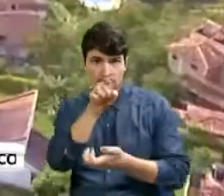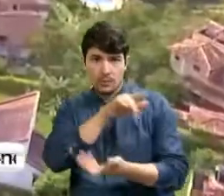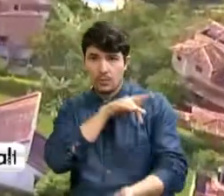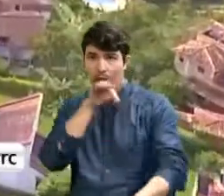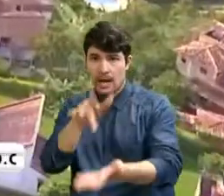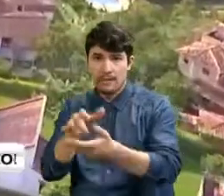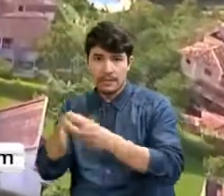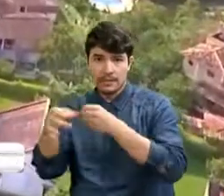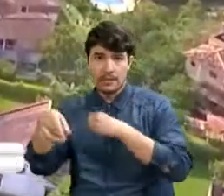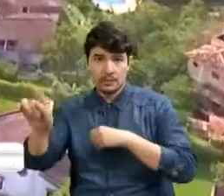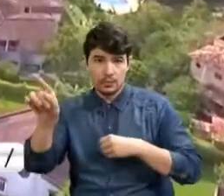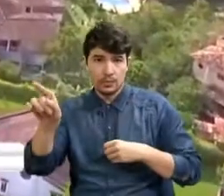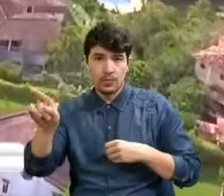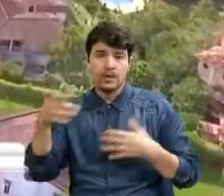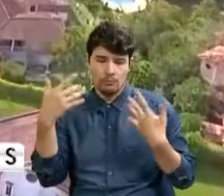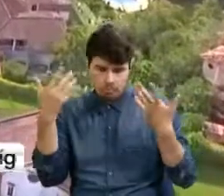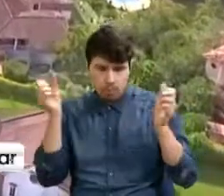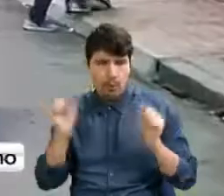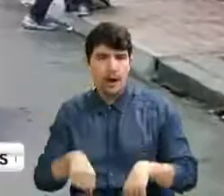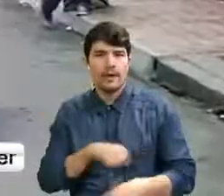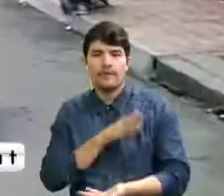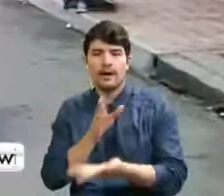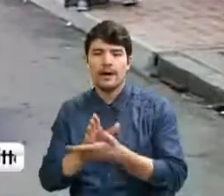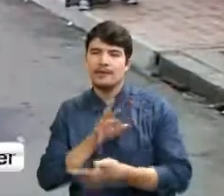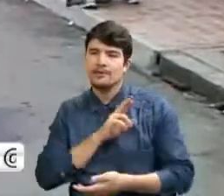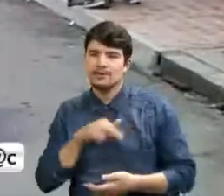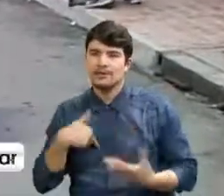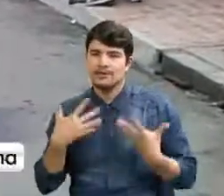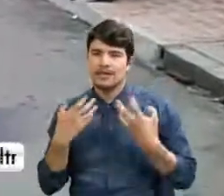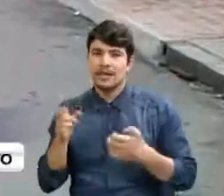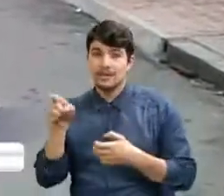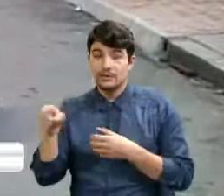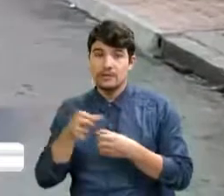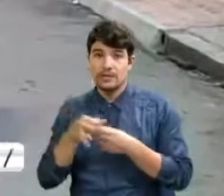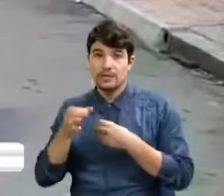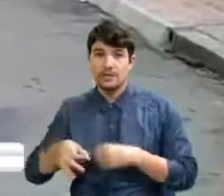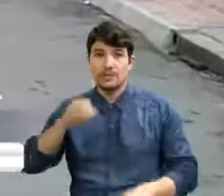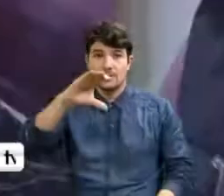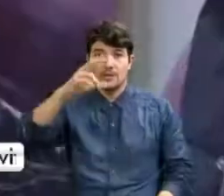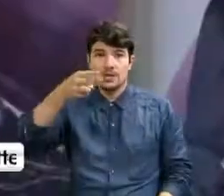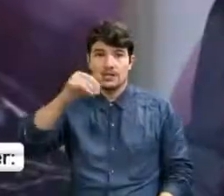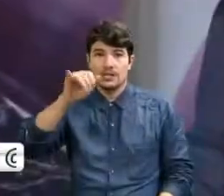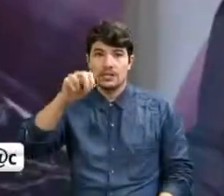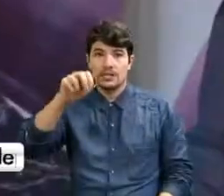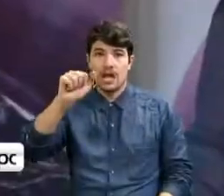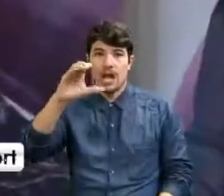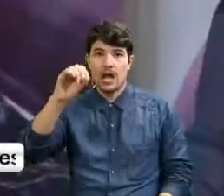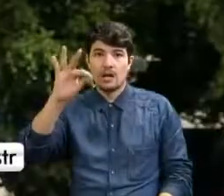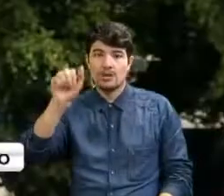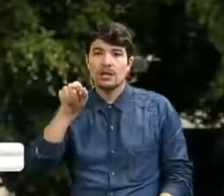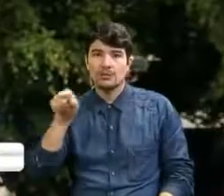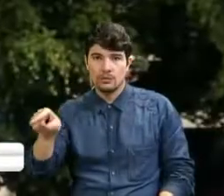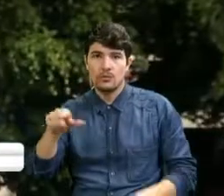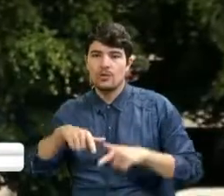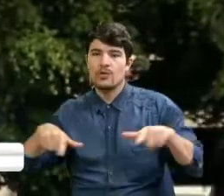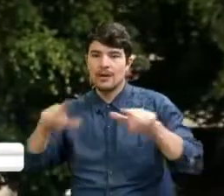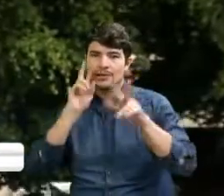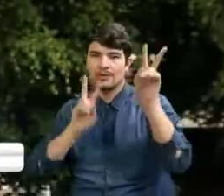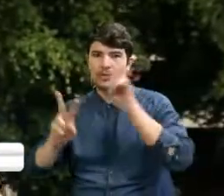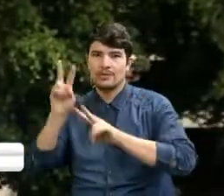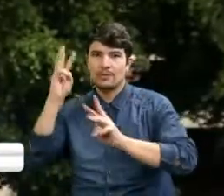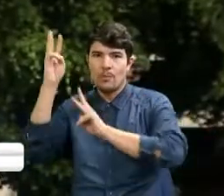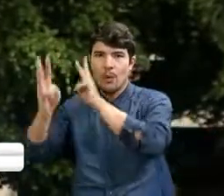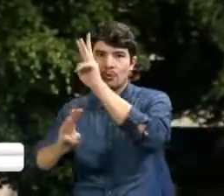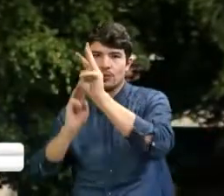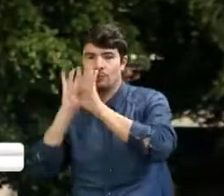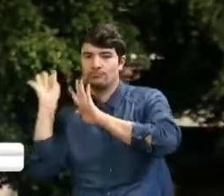del interior del país y del exterior del país, porque queremos que Chinácota se venda como un destino turístico para el mundo. Esta rueda de